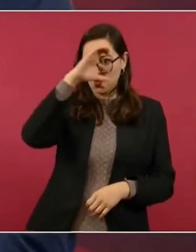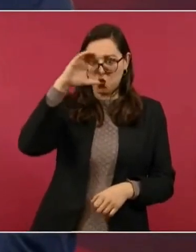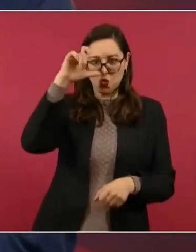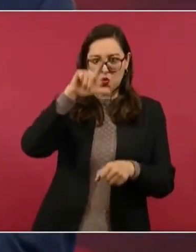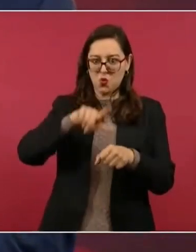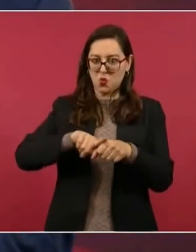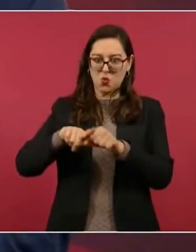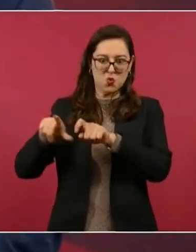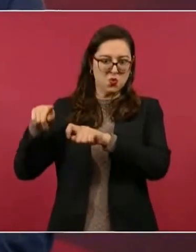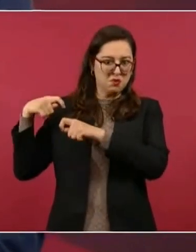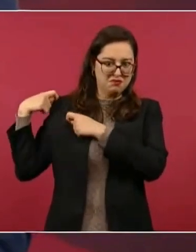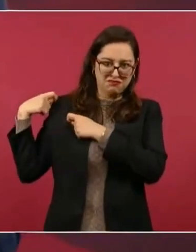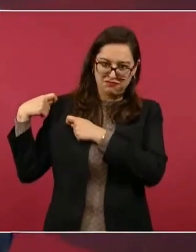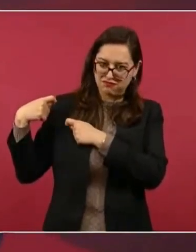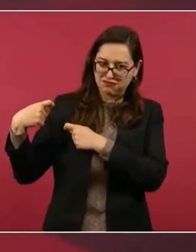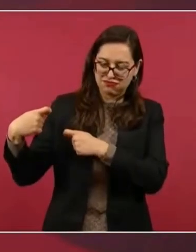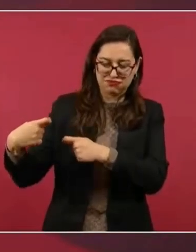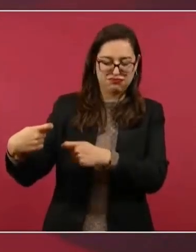esa